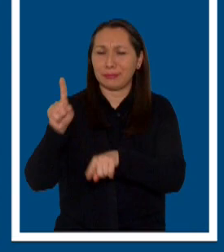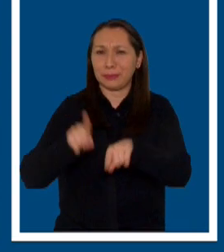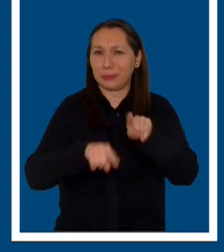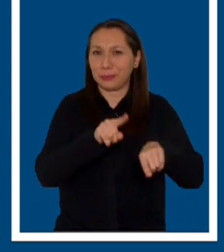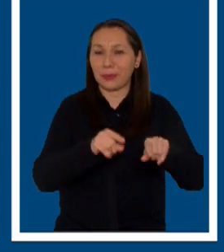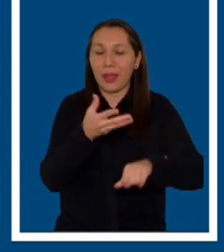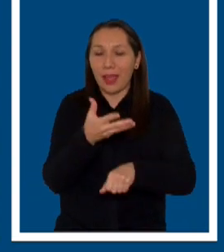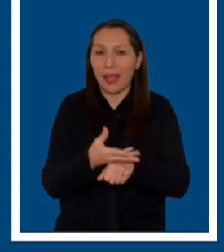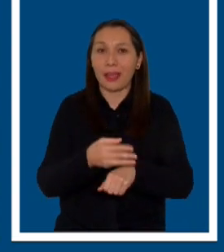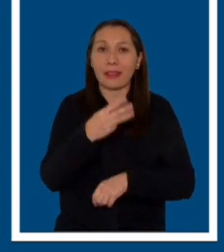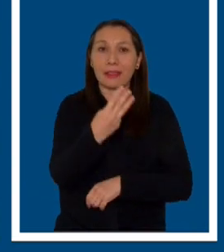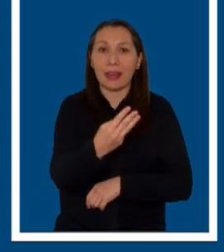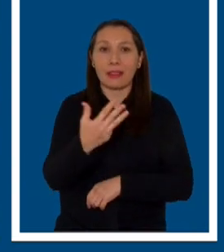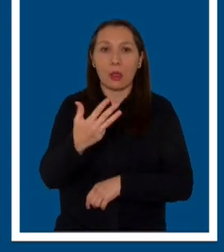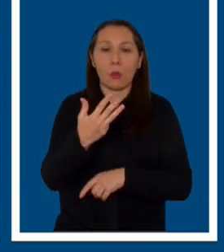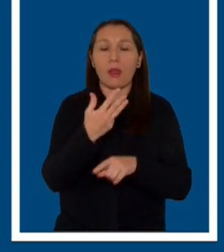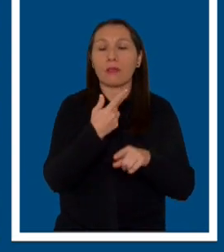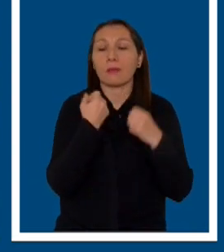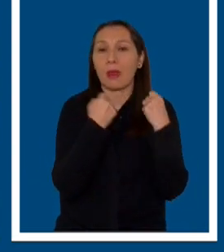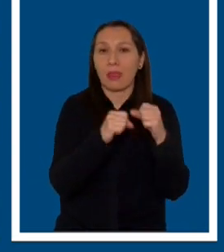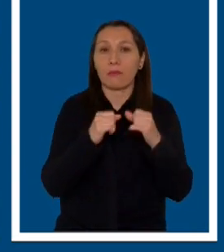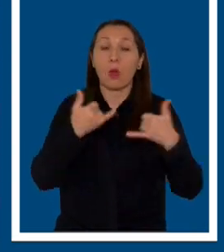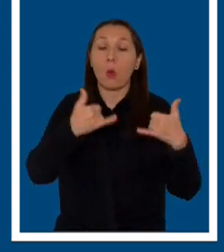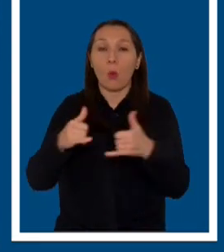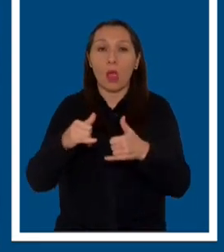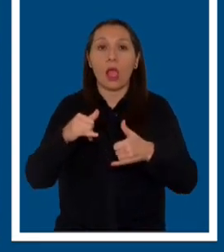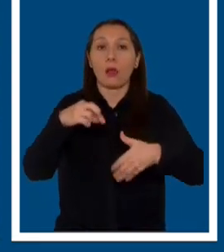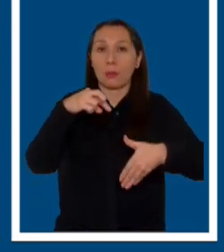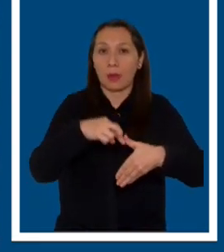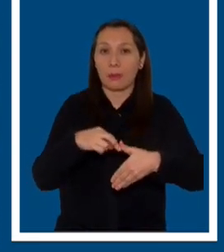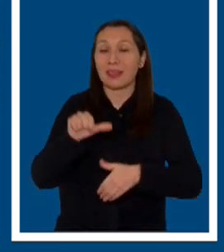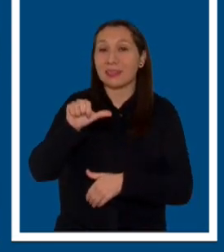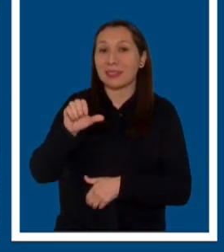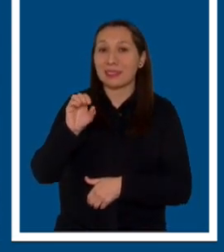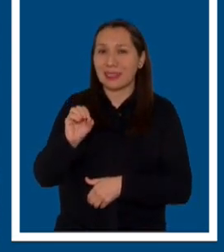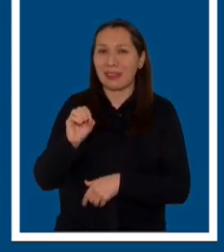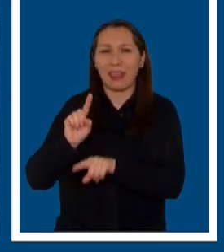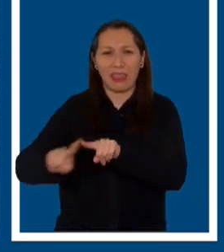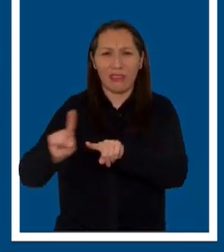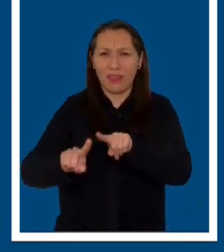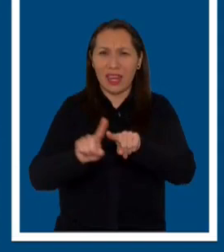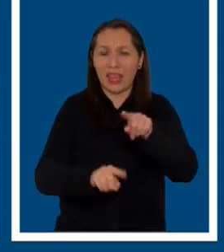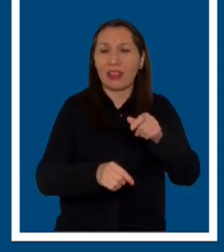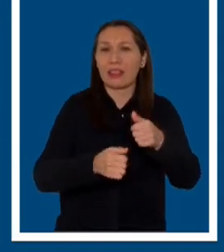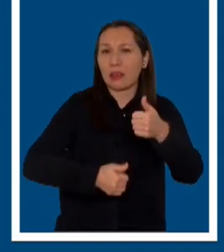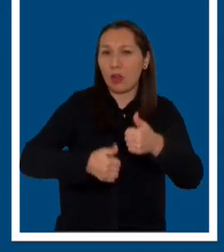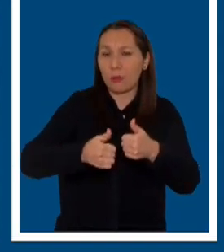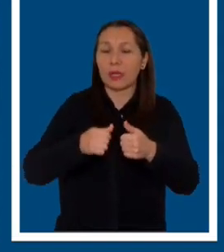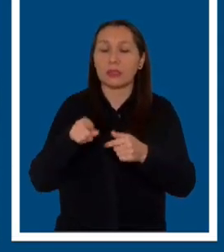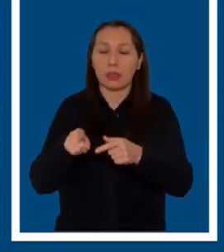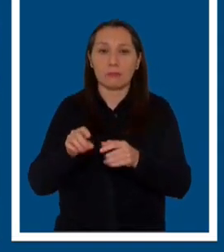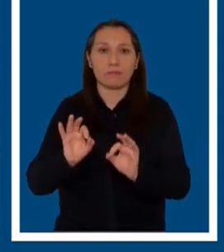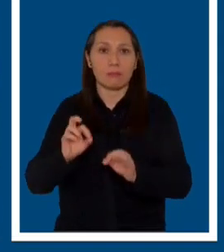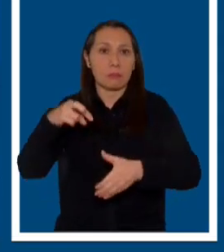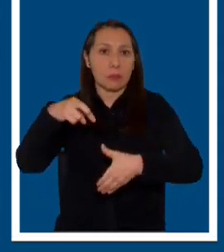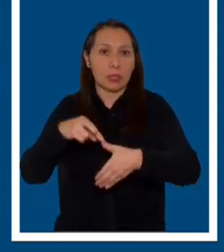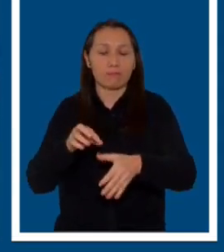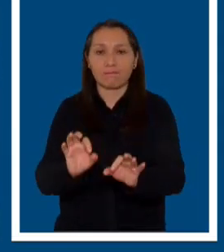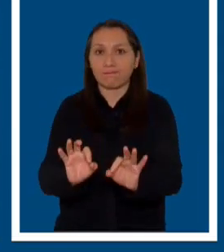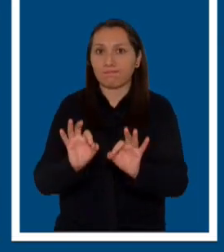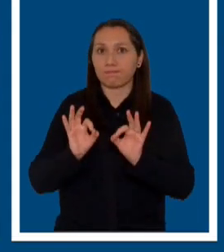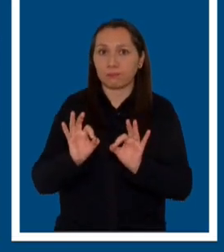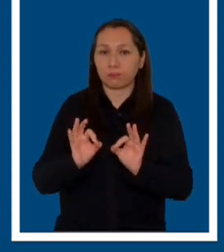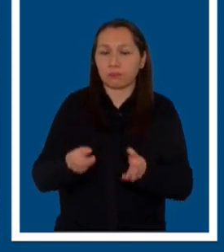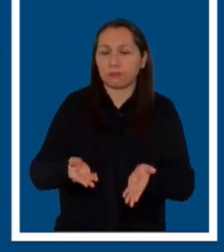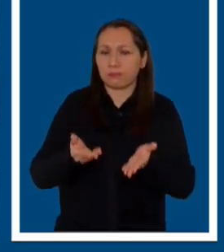con 39 deportes en los Juegos Panamericanos con 60 disciplinas panamericanas realmente excepcionales